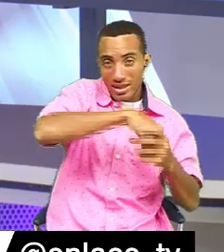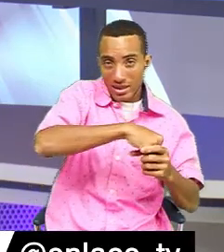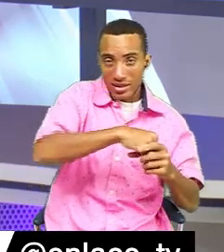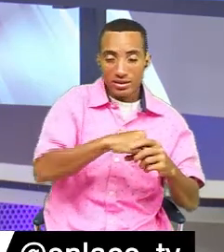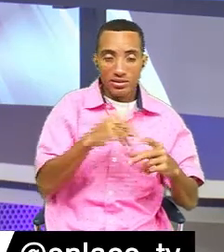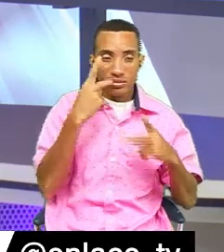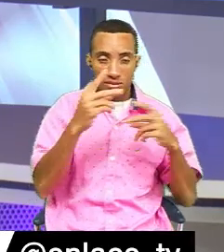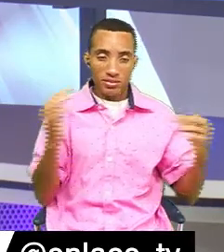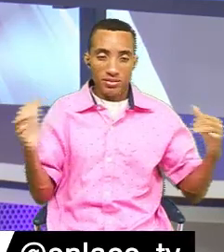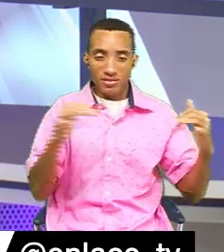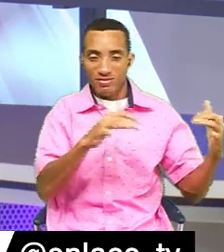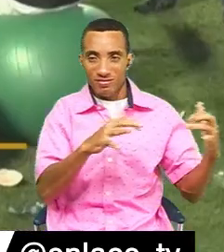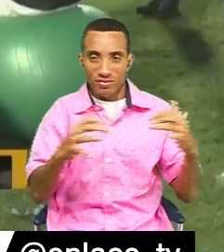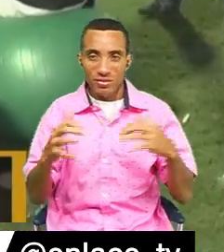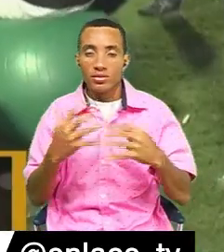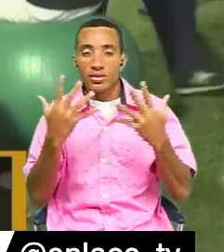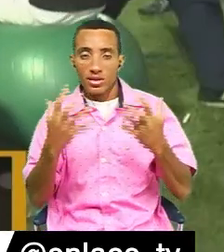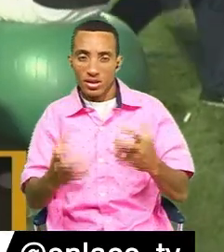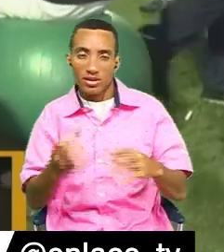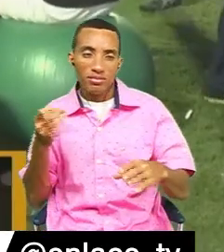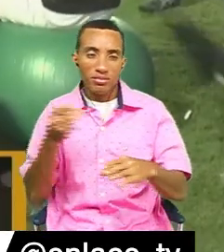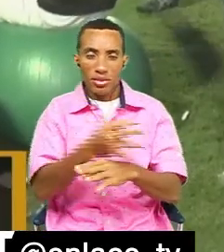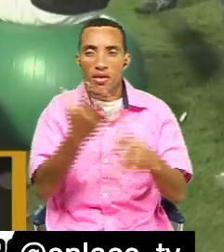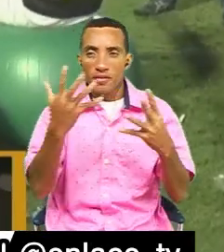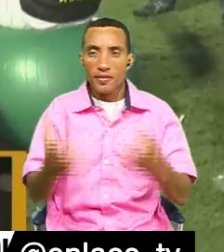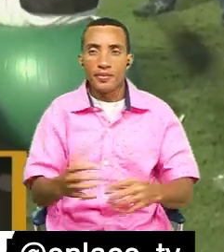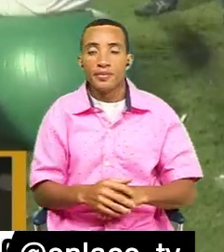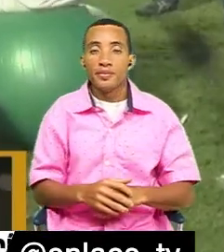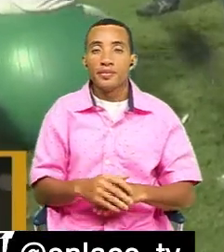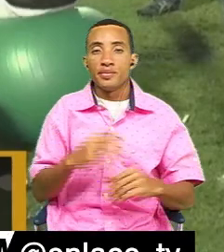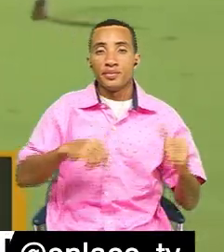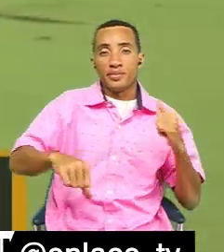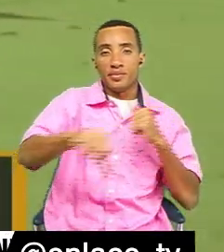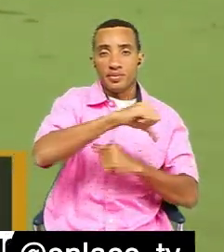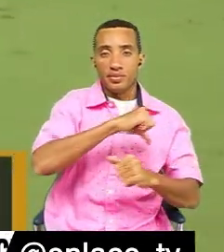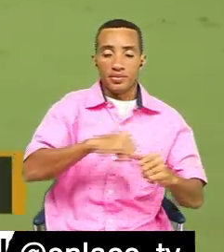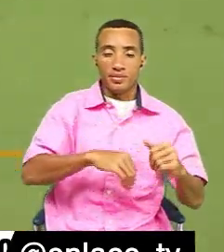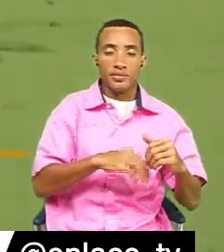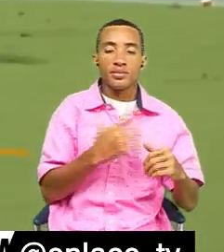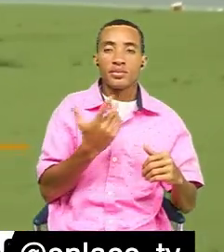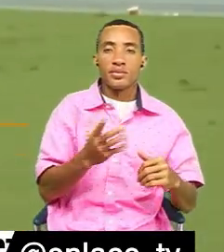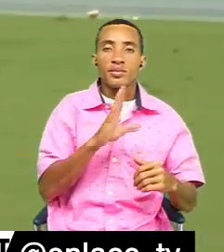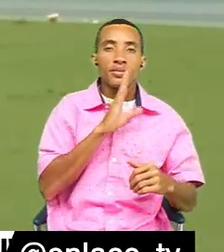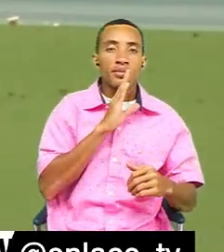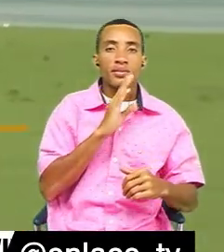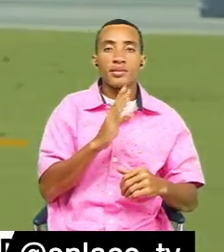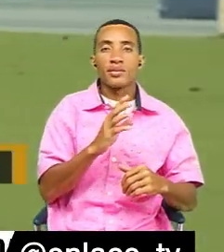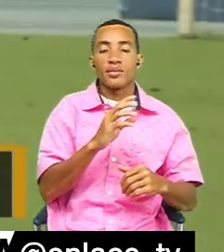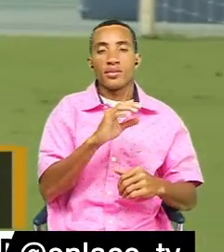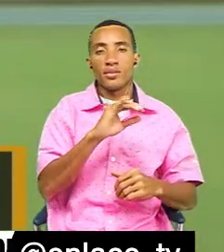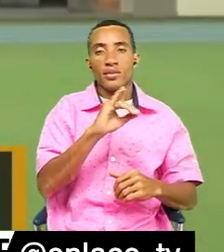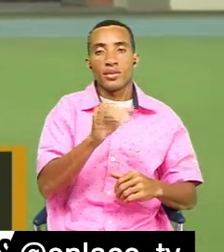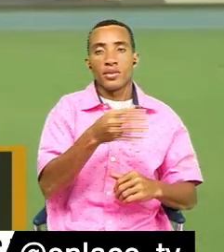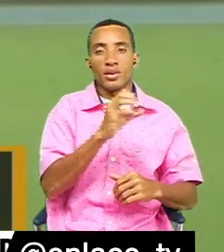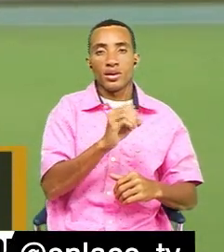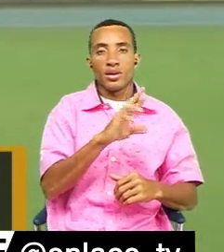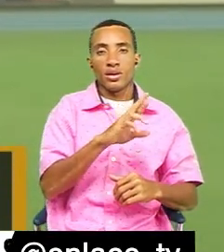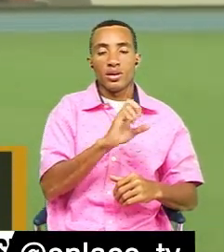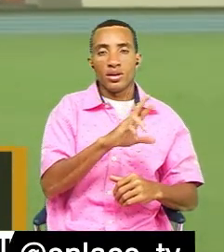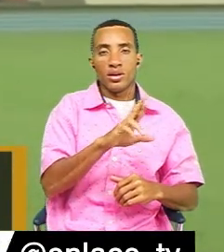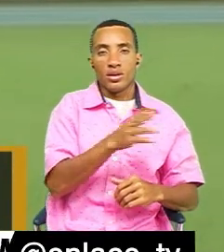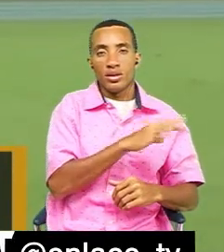llevarse los 3 puntos. Las posibles variables para el compromiso ante Deportes Tolima serán la presencia del barranqueño Roger Torres en reemplazo del